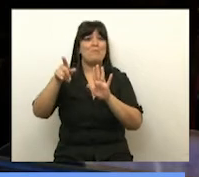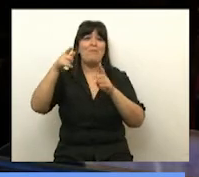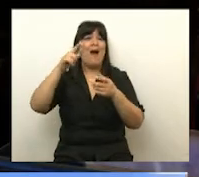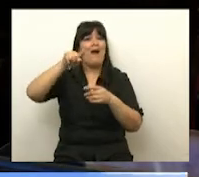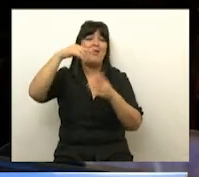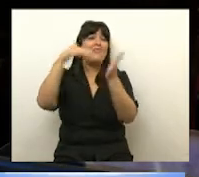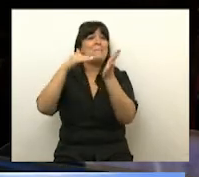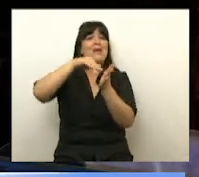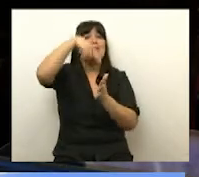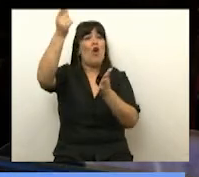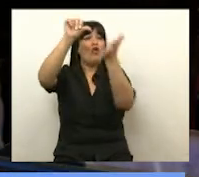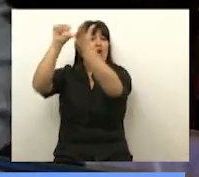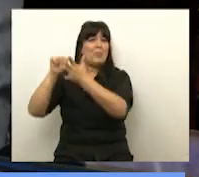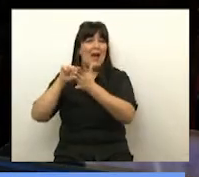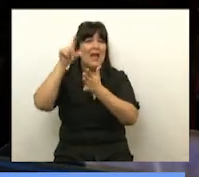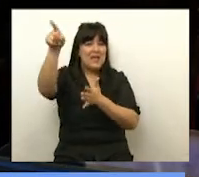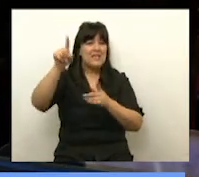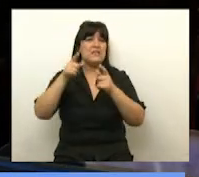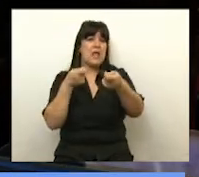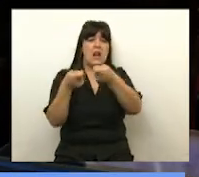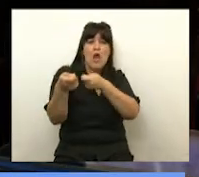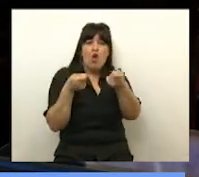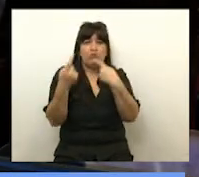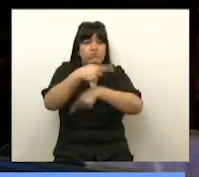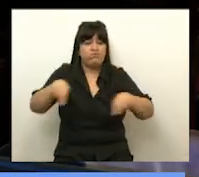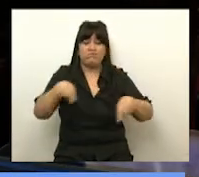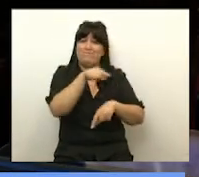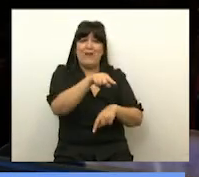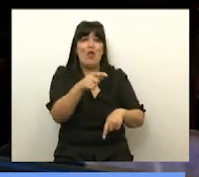yo, a la política del propio presidente Macri. Este